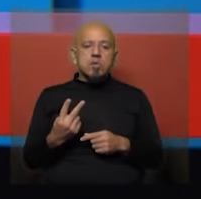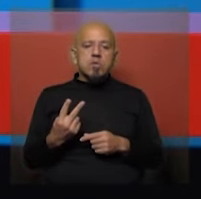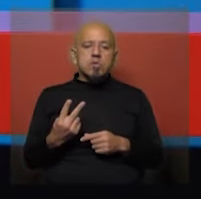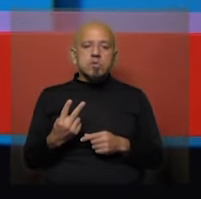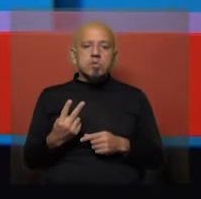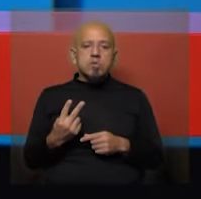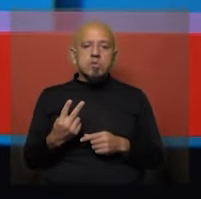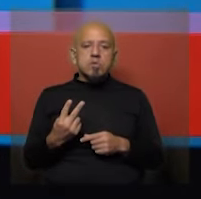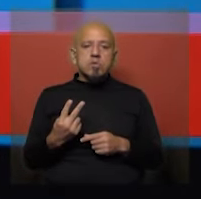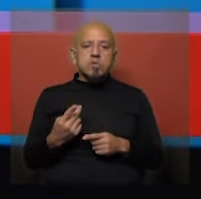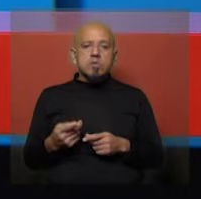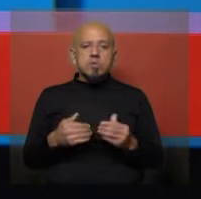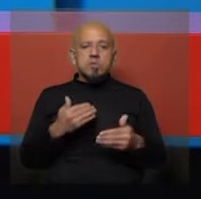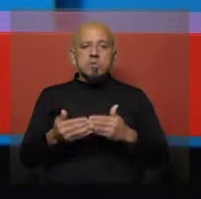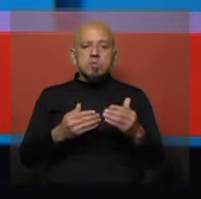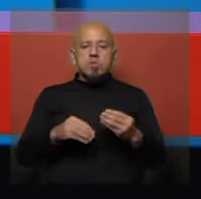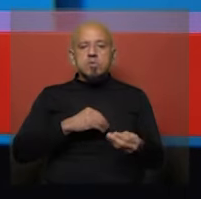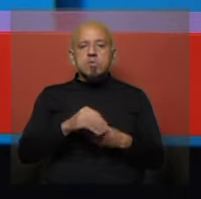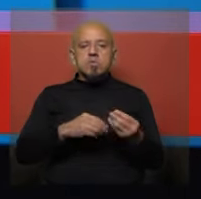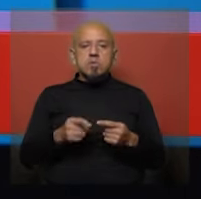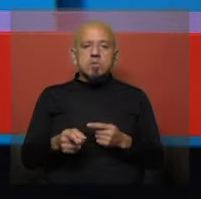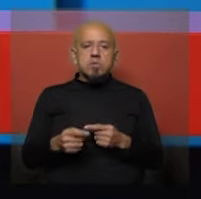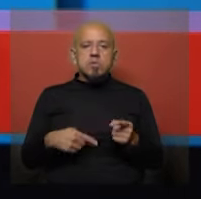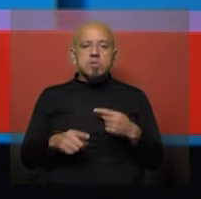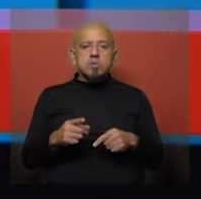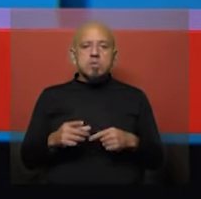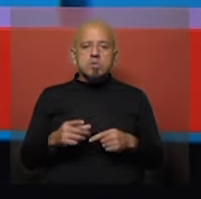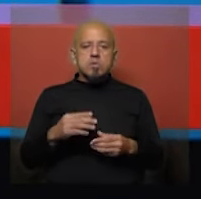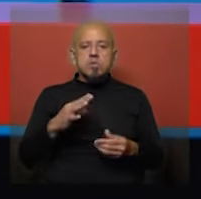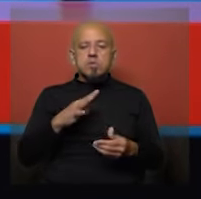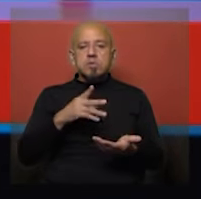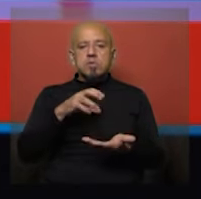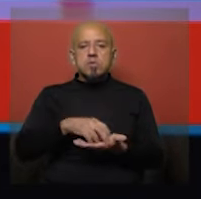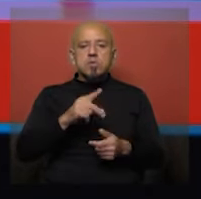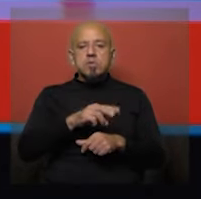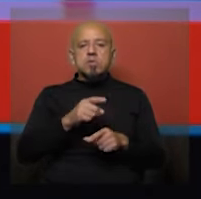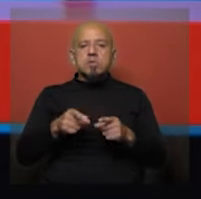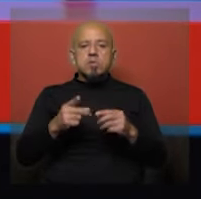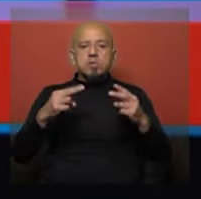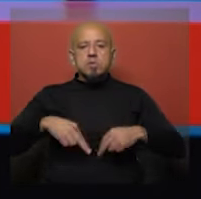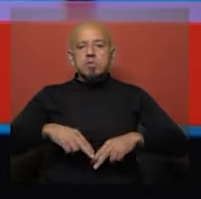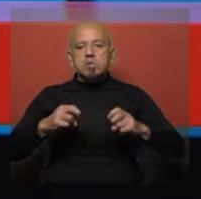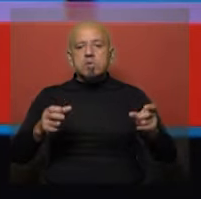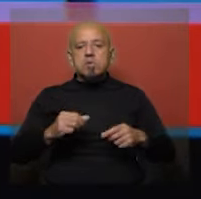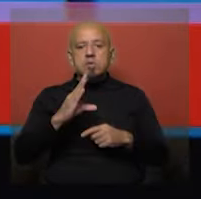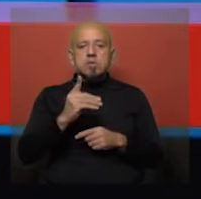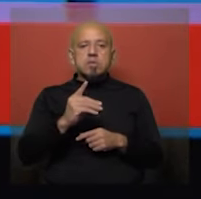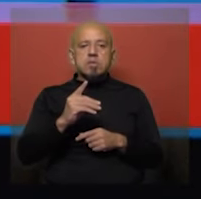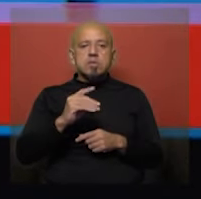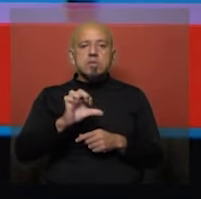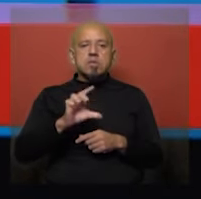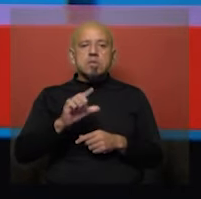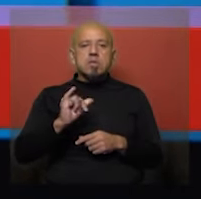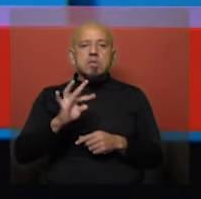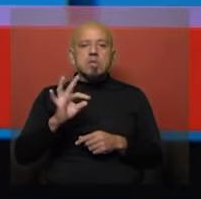este procesos diferentes de familia a su vez tenemos la fiscalía que lo que hace es investigar delitos Entonces si esta víctima